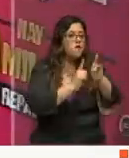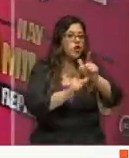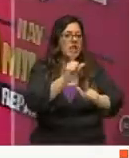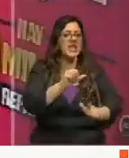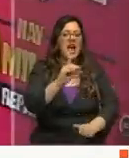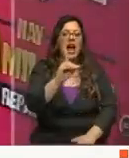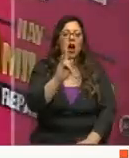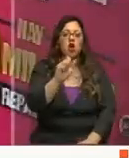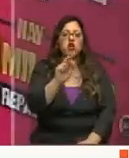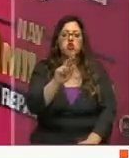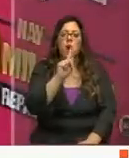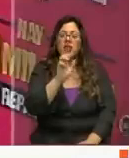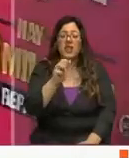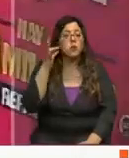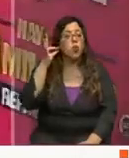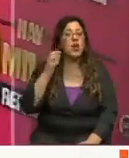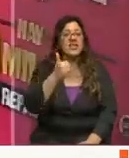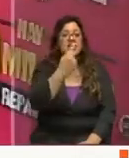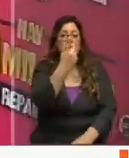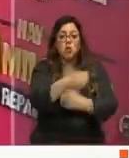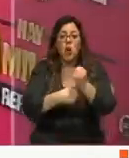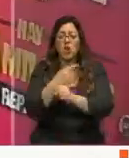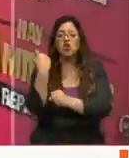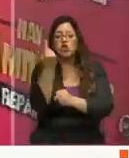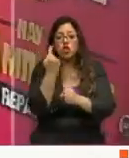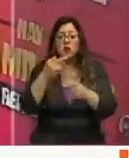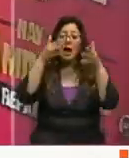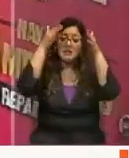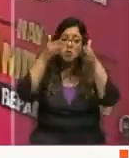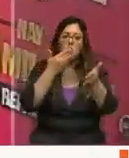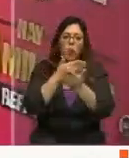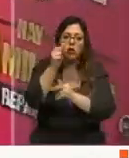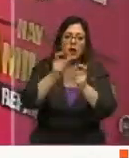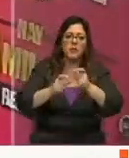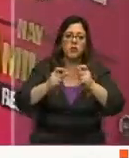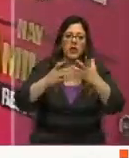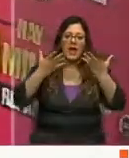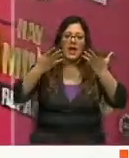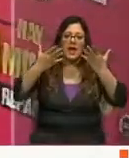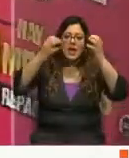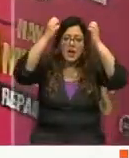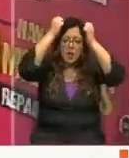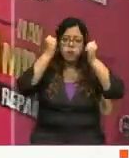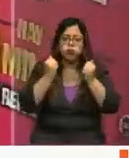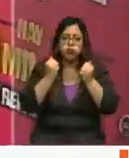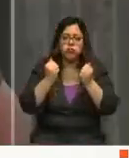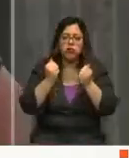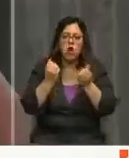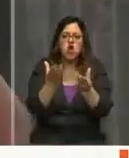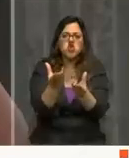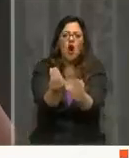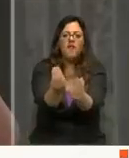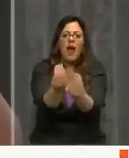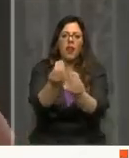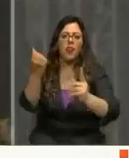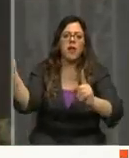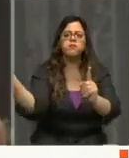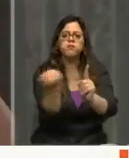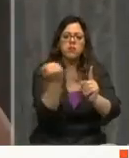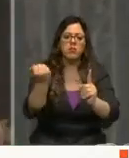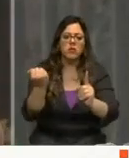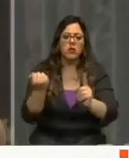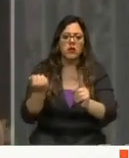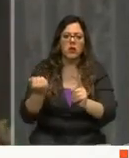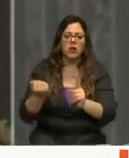61 años estaba sola atendiendo cuando estos enmascarados la atacaron cobardemente se la enterró got